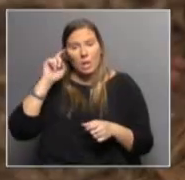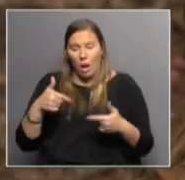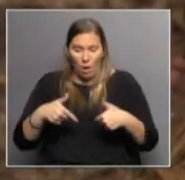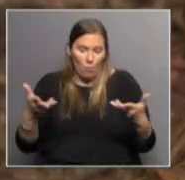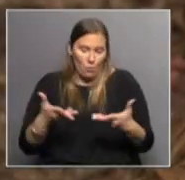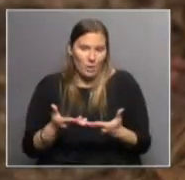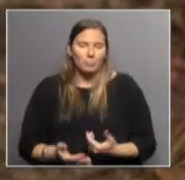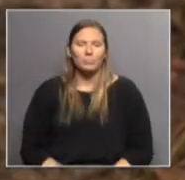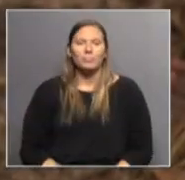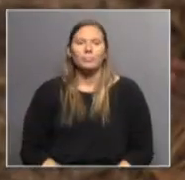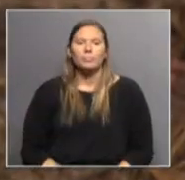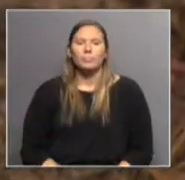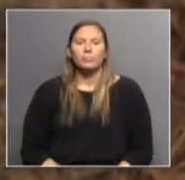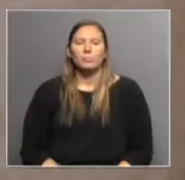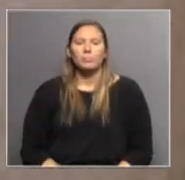realidad.